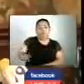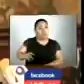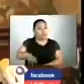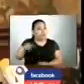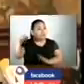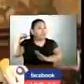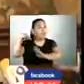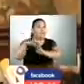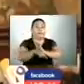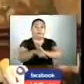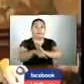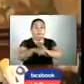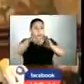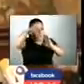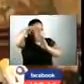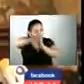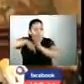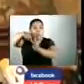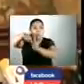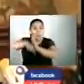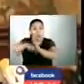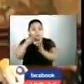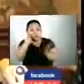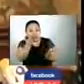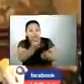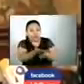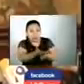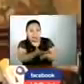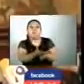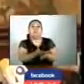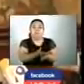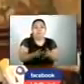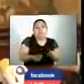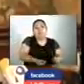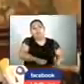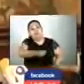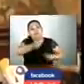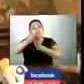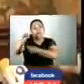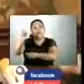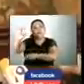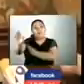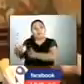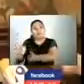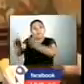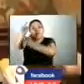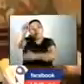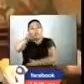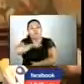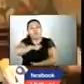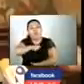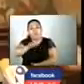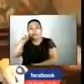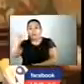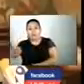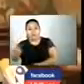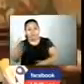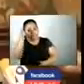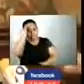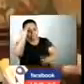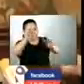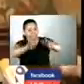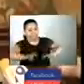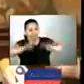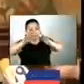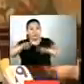fuertes, muy profundas, todo lo que se encuentre va a ser llevado ante las autoridades para que se deriva entonces responsabilidades.